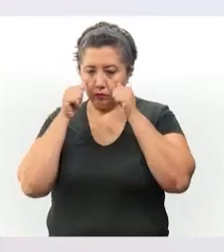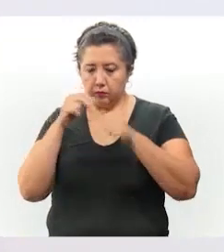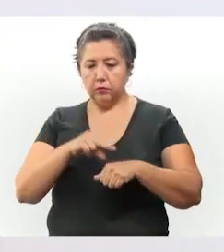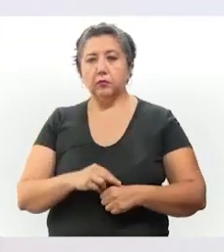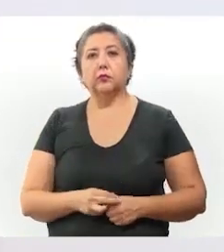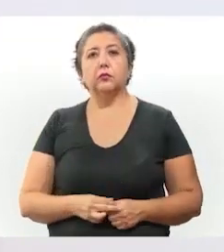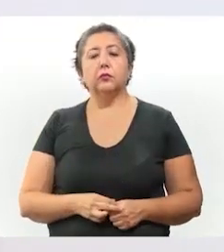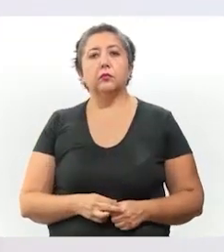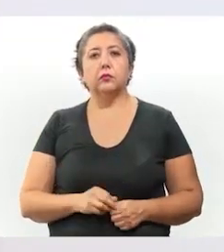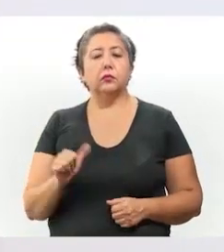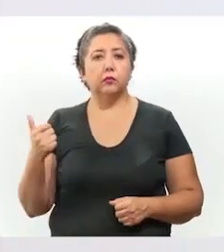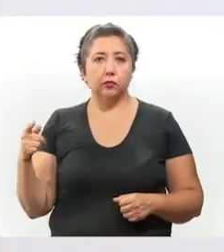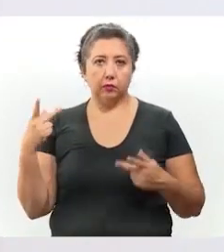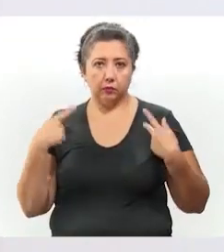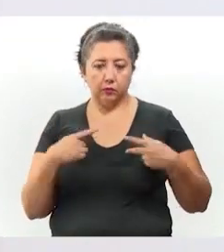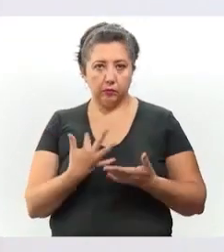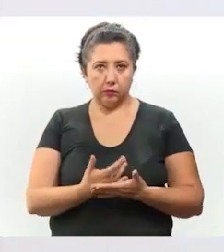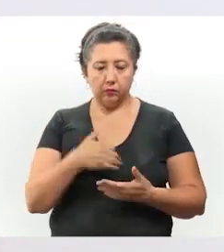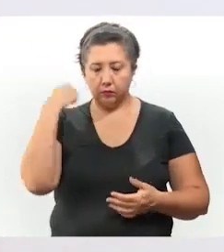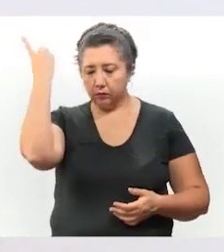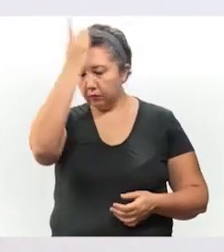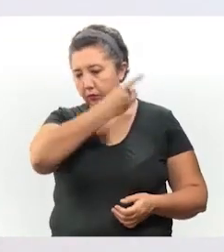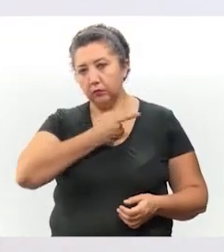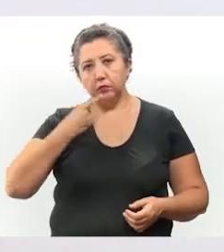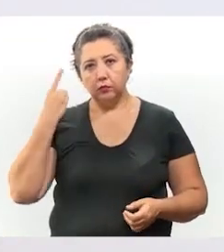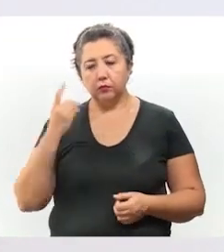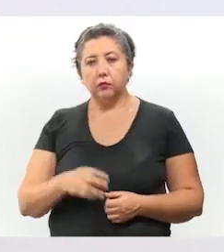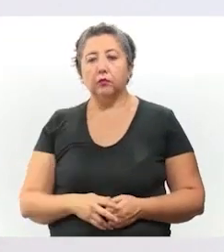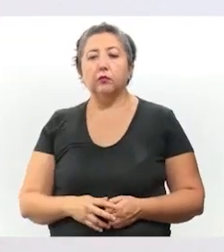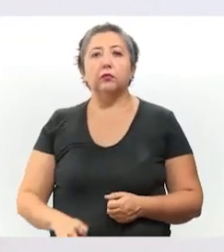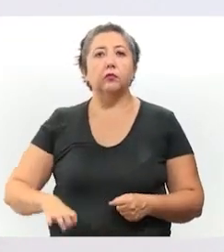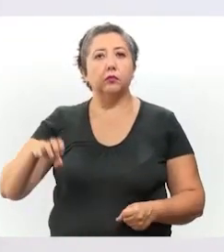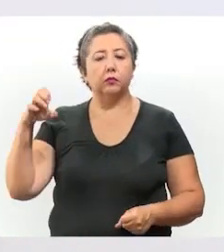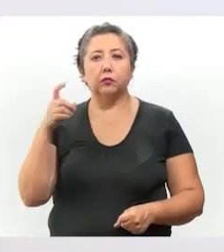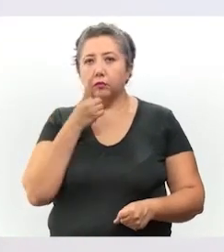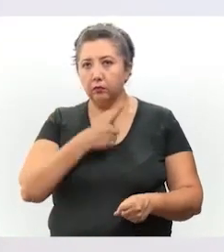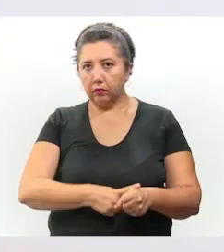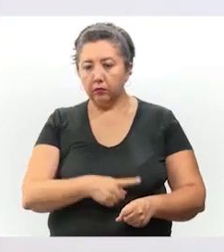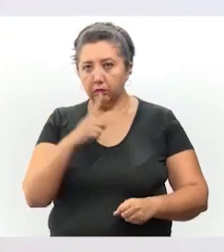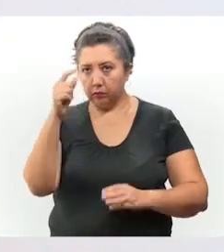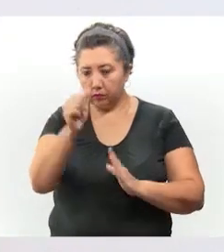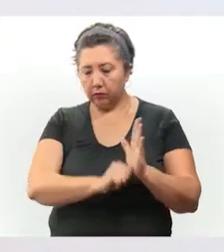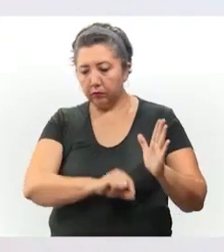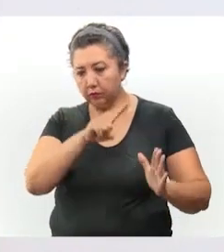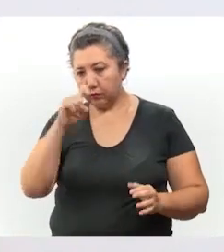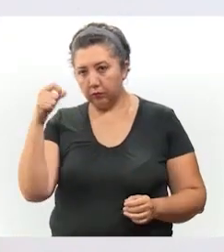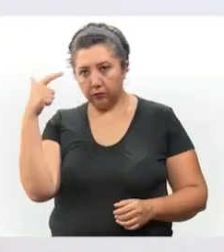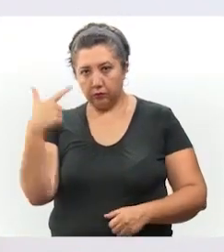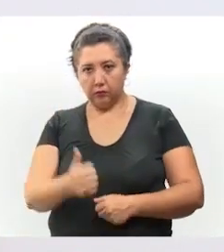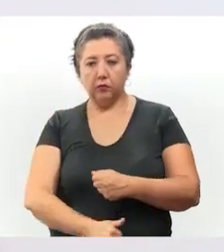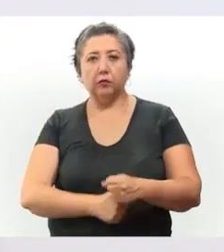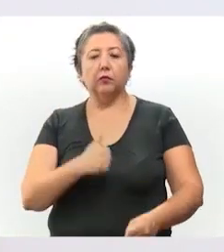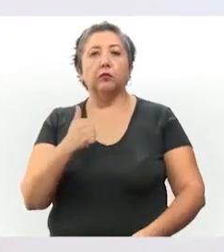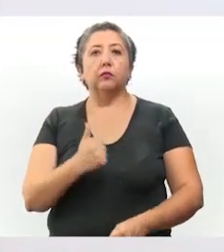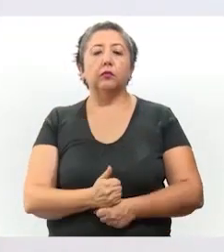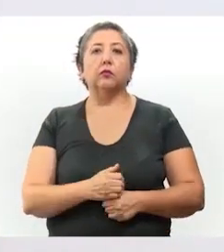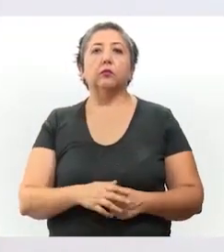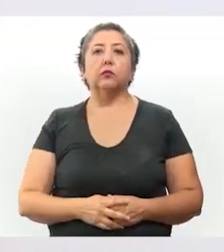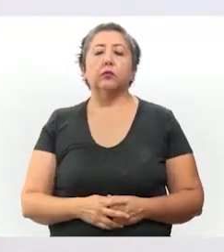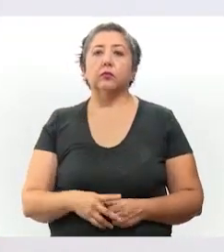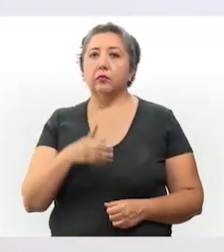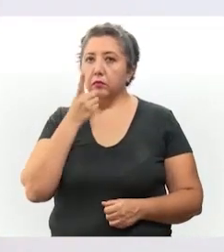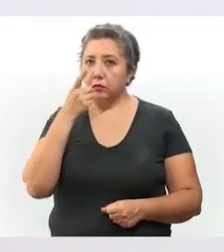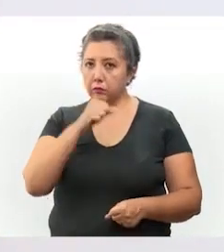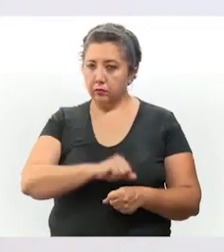aislamiento total. Hay otros pacientes a la espera de diagnóstico. El rango de edad de los casos es de 1 mes a 107 años.